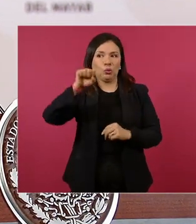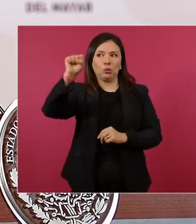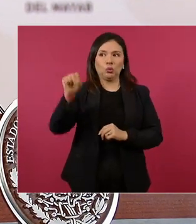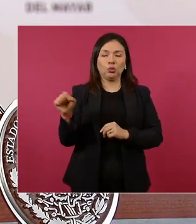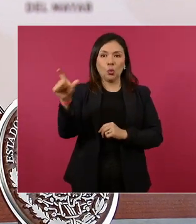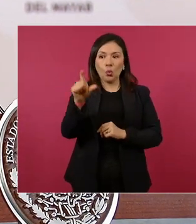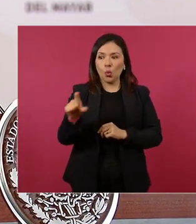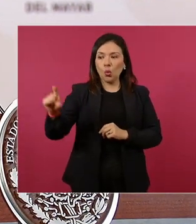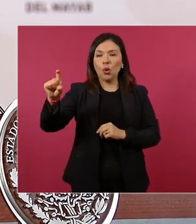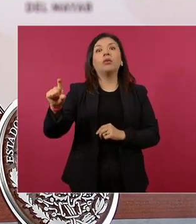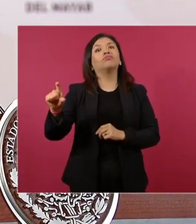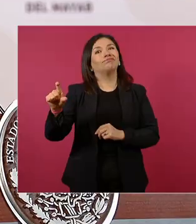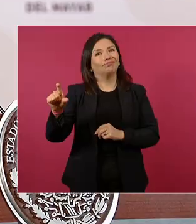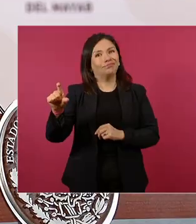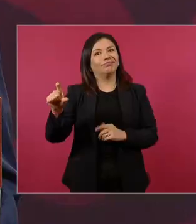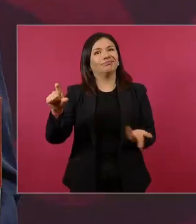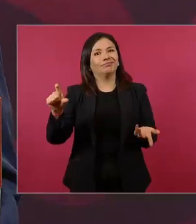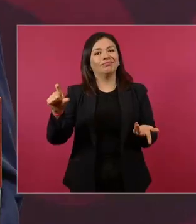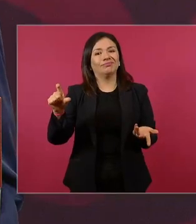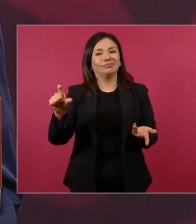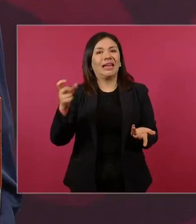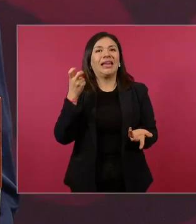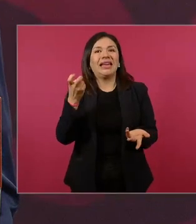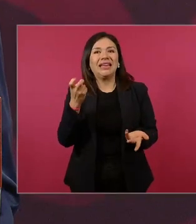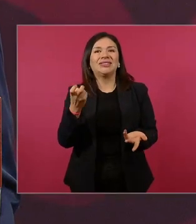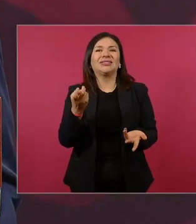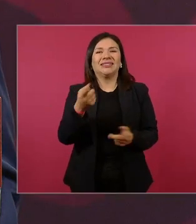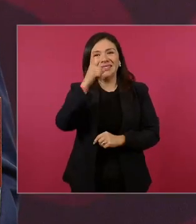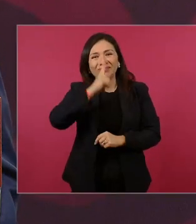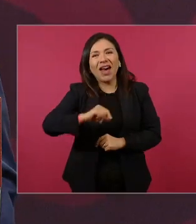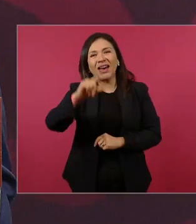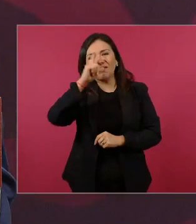y eso pues limita, ¿no?,